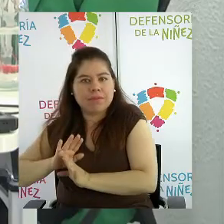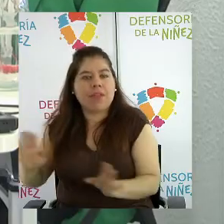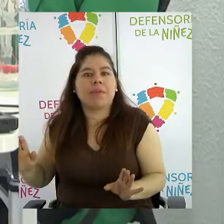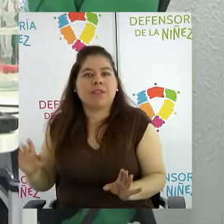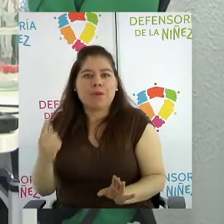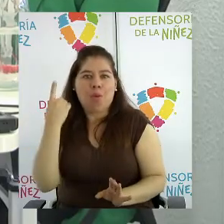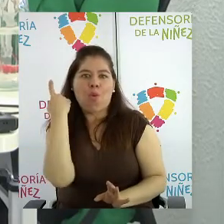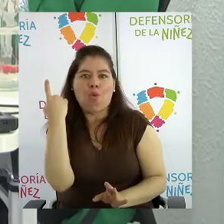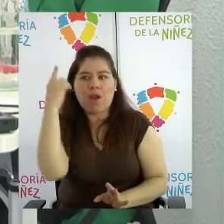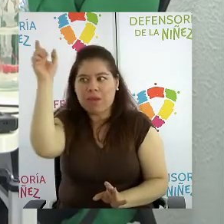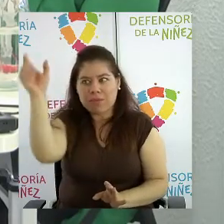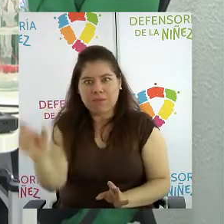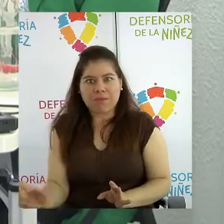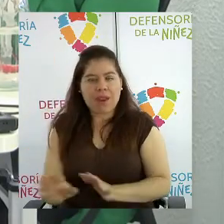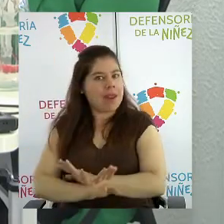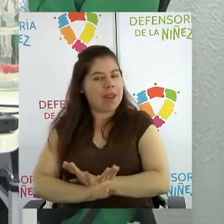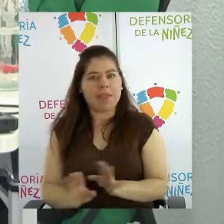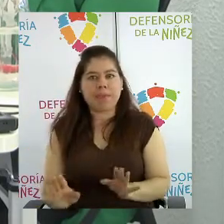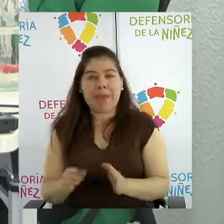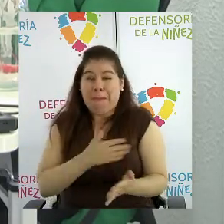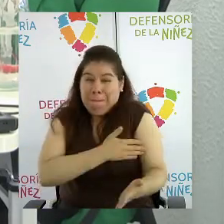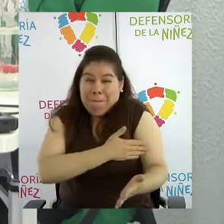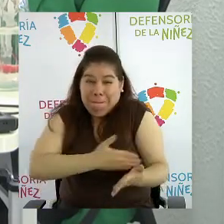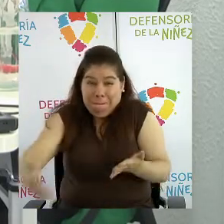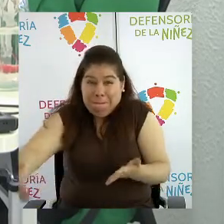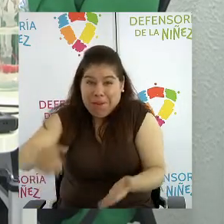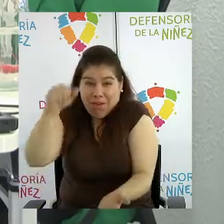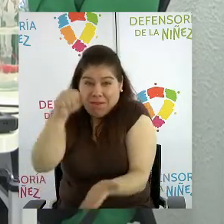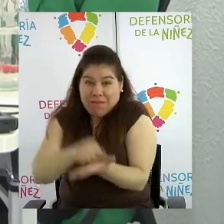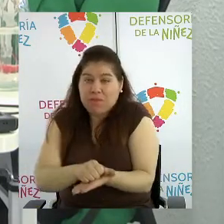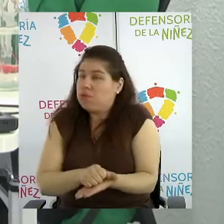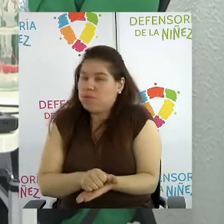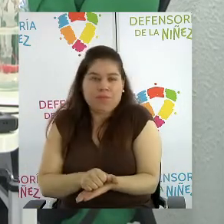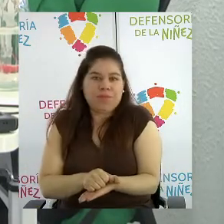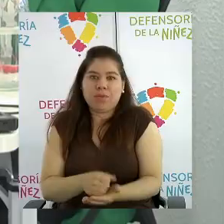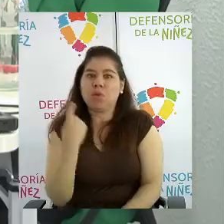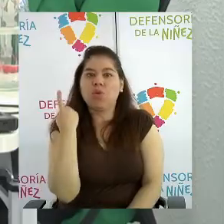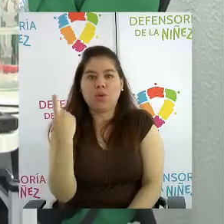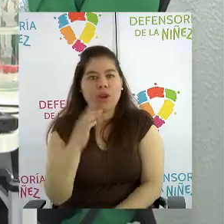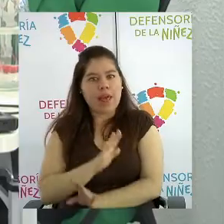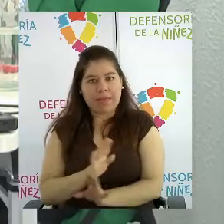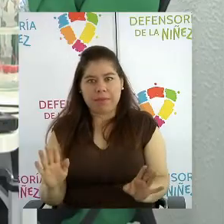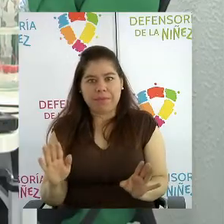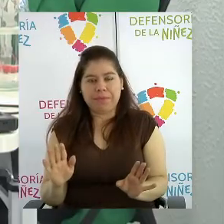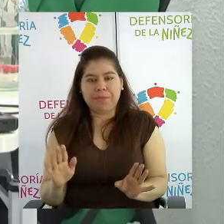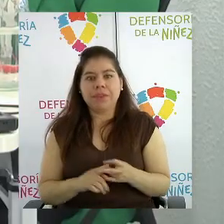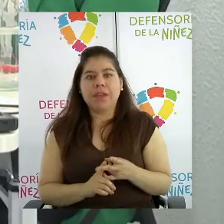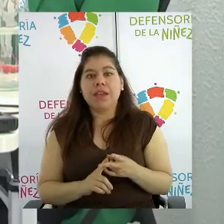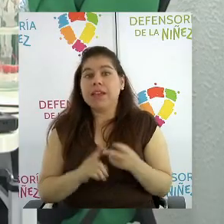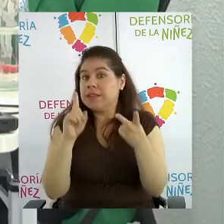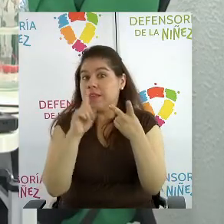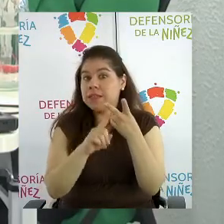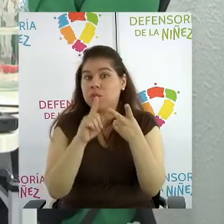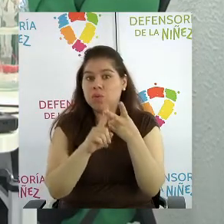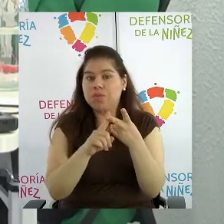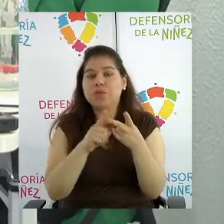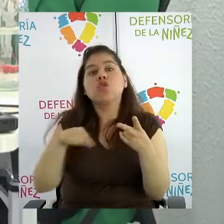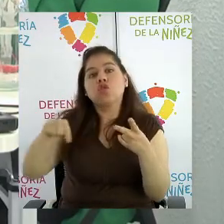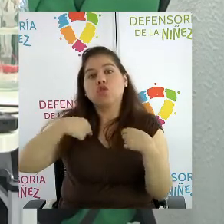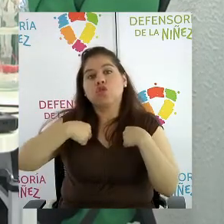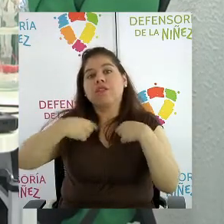por un caso. Así que no es millones de denuncias, no, eso no es real, primero. Segundo, lo que nosotros hemos solicitado, y yo lo